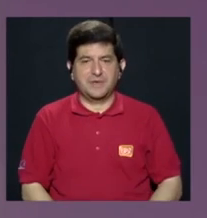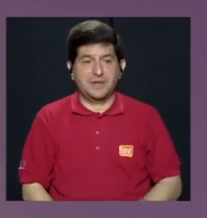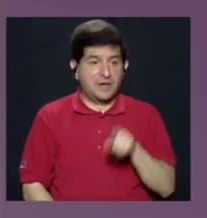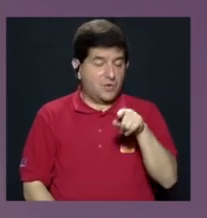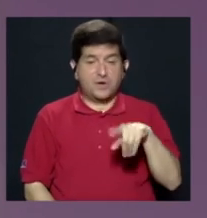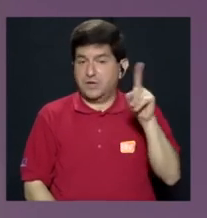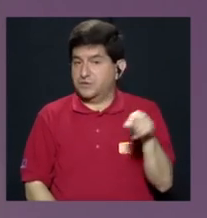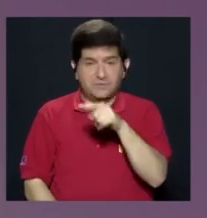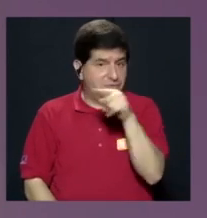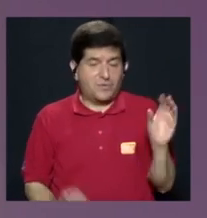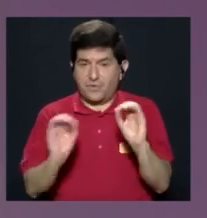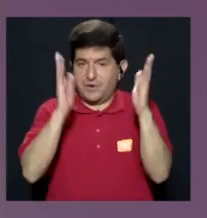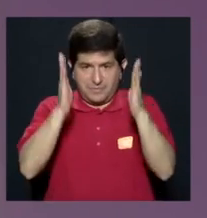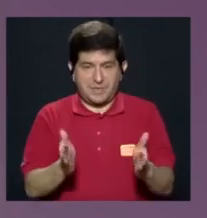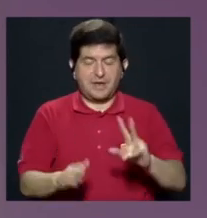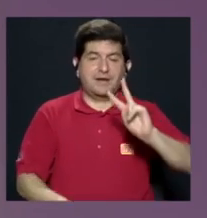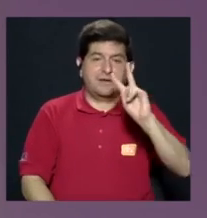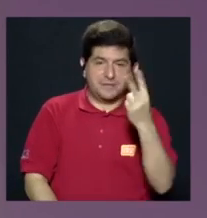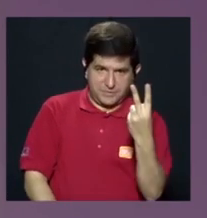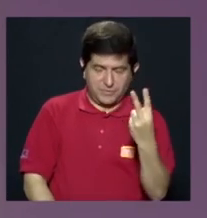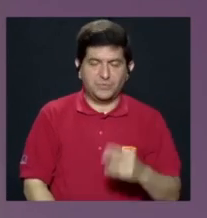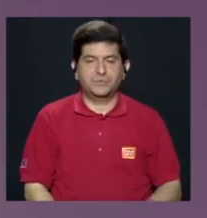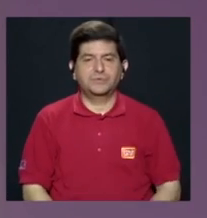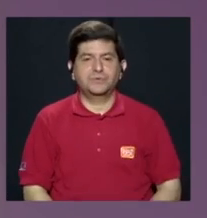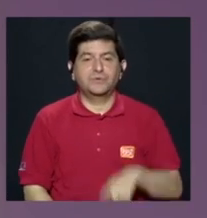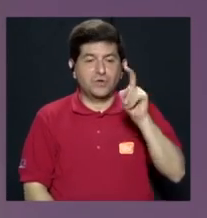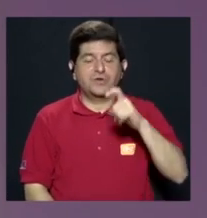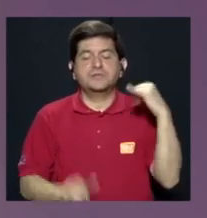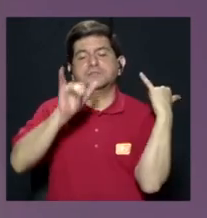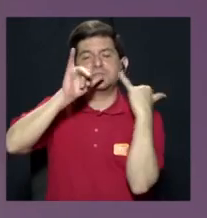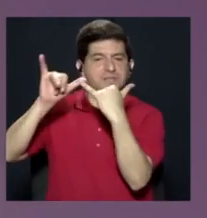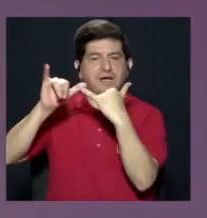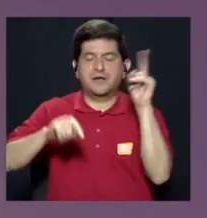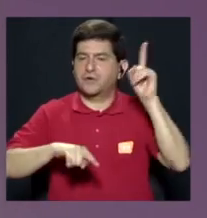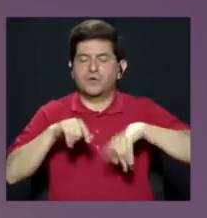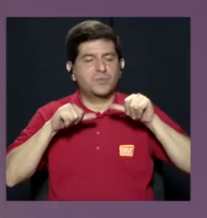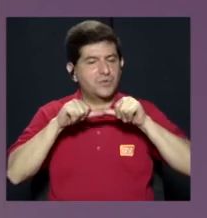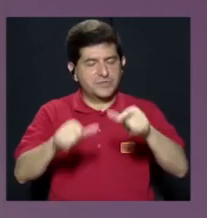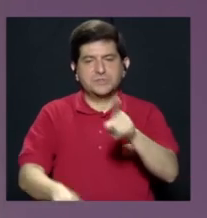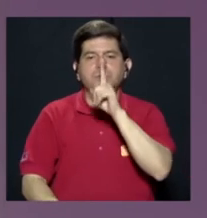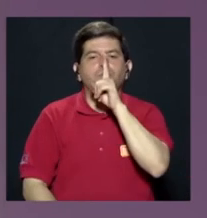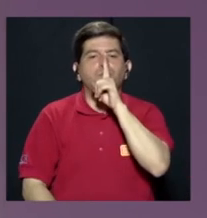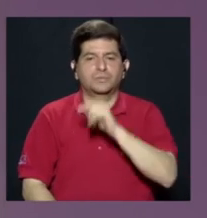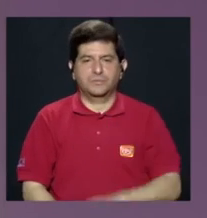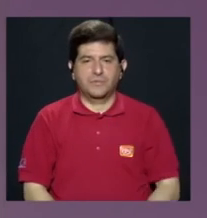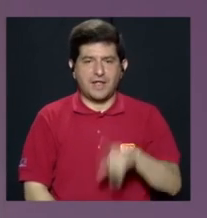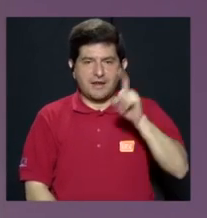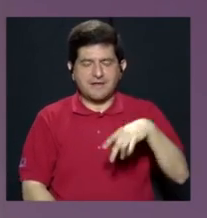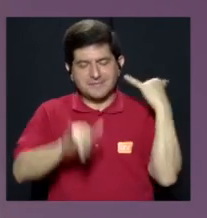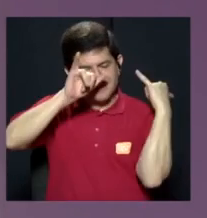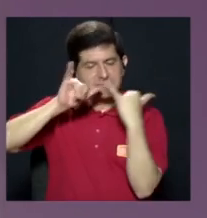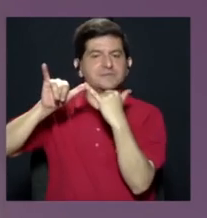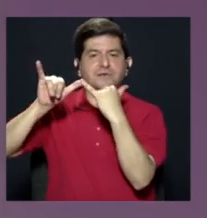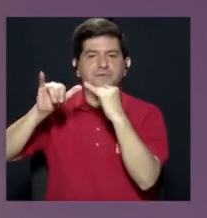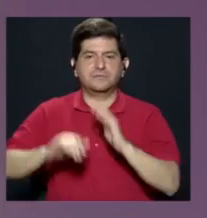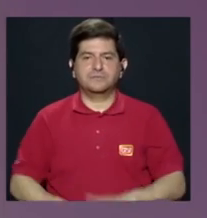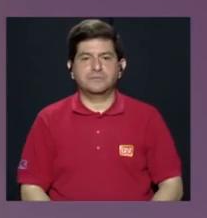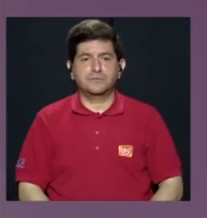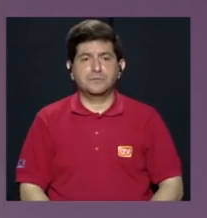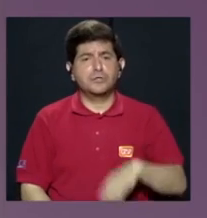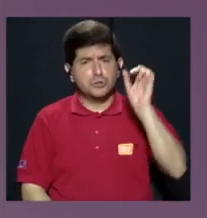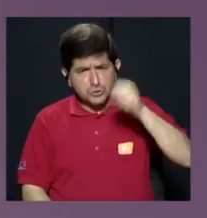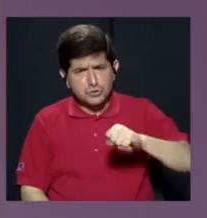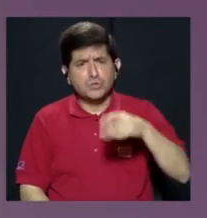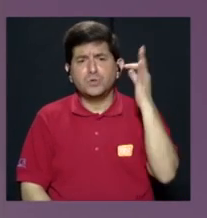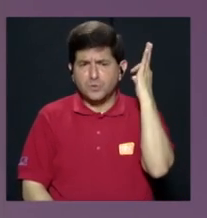se lo va a quitar a uno. Y lo segundo es que tienen que denunciar, no podemos seguir callando más. Tenemos que denunciarlo, porque está bien,